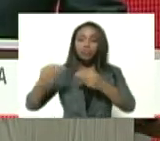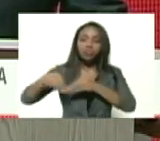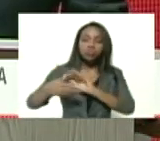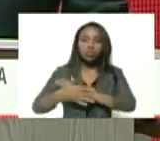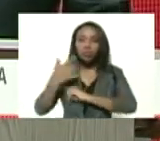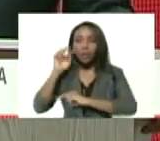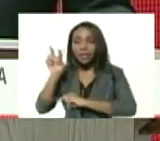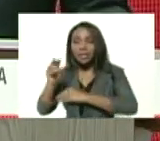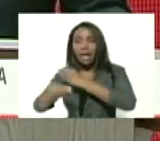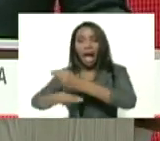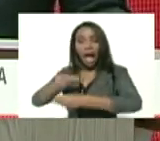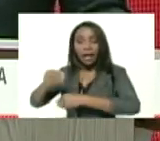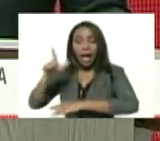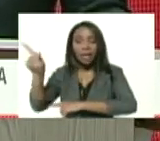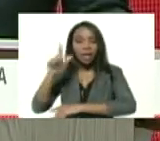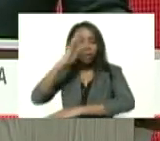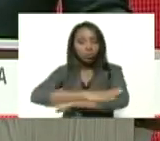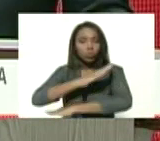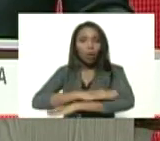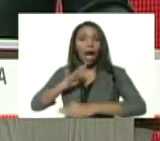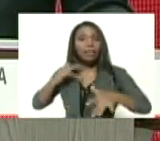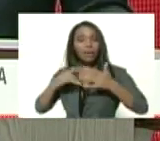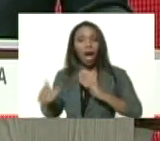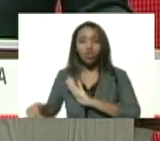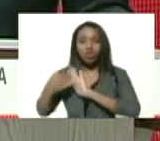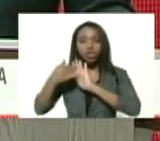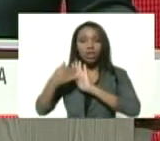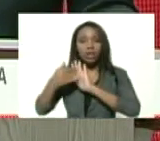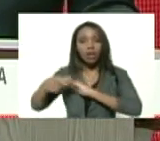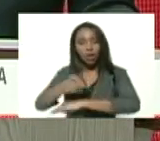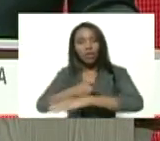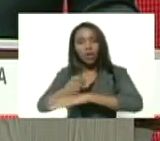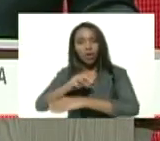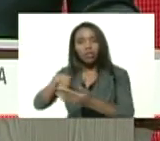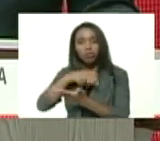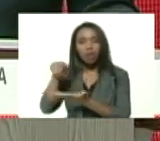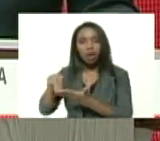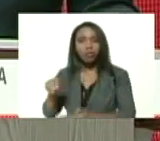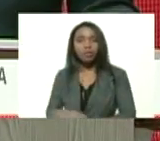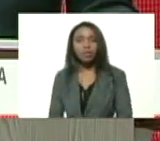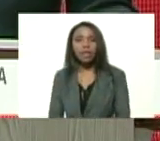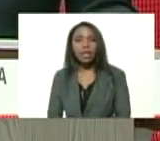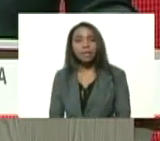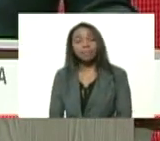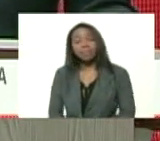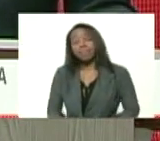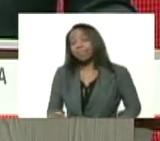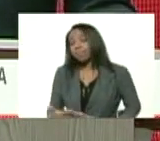se generen estos actos en contra de Venezuela. Es decir,